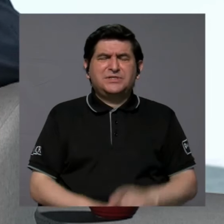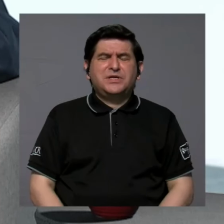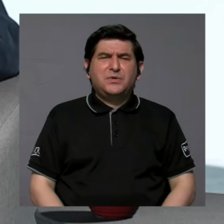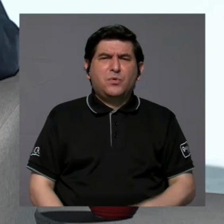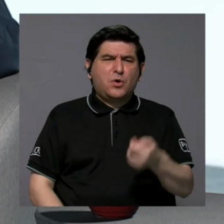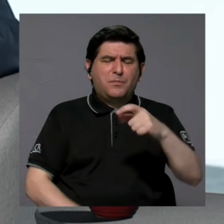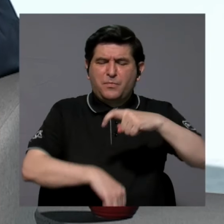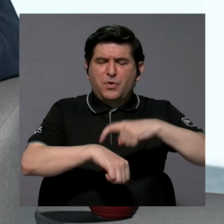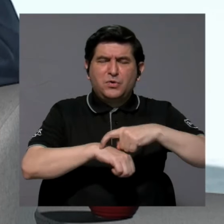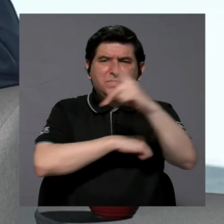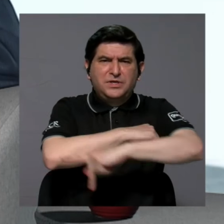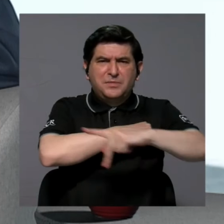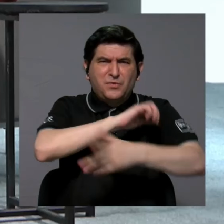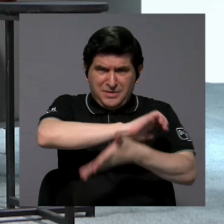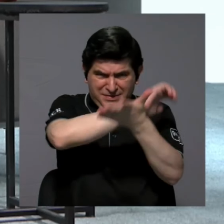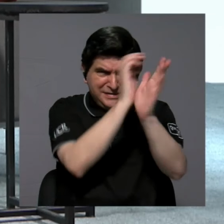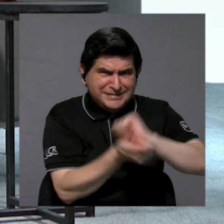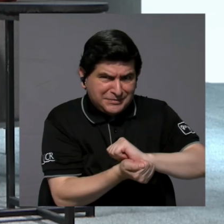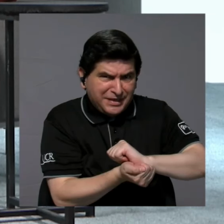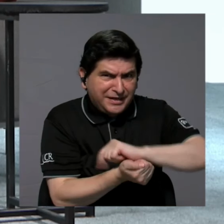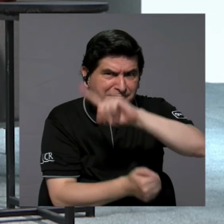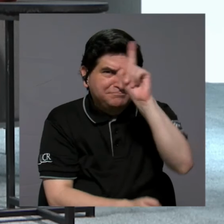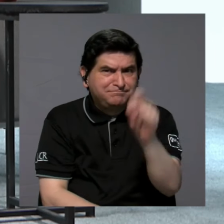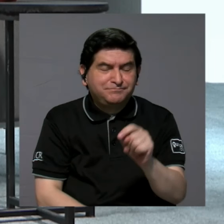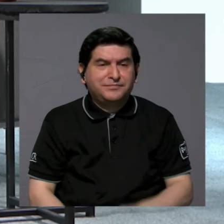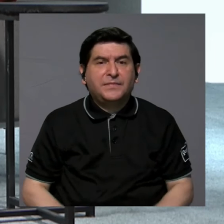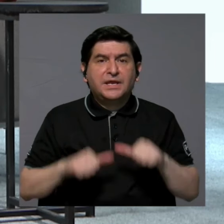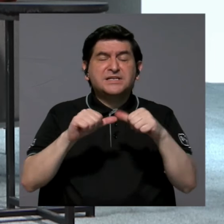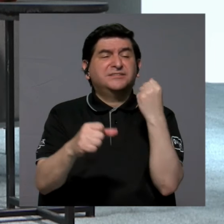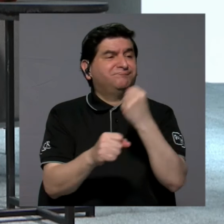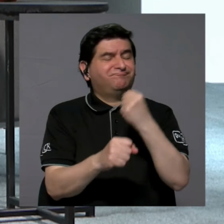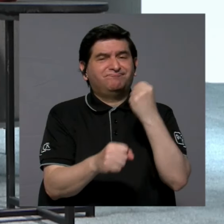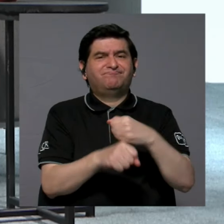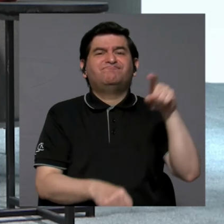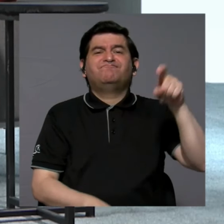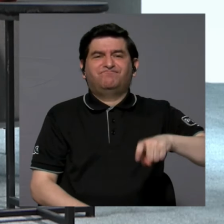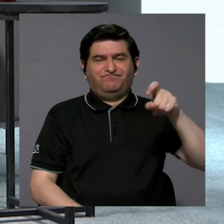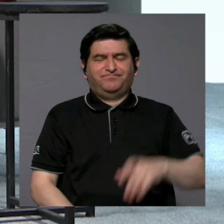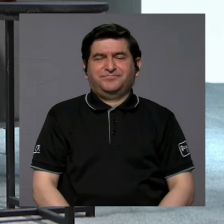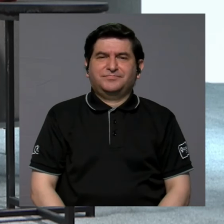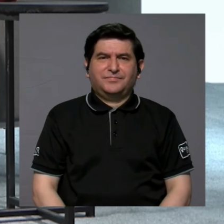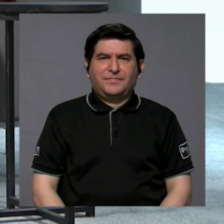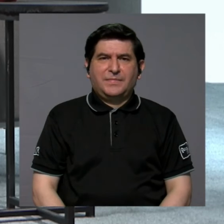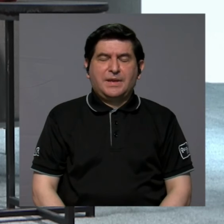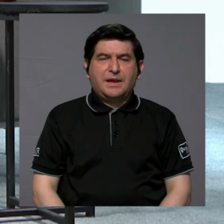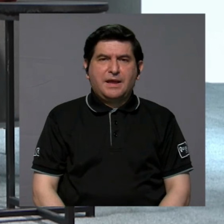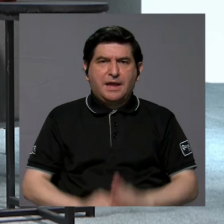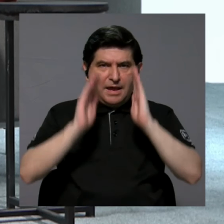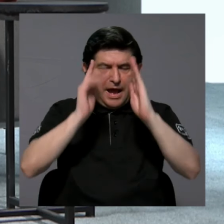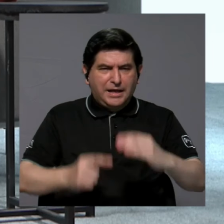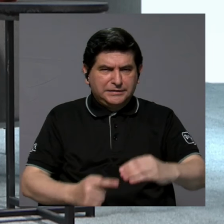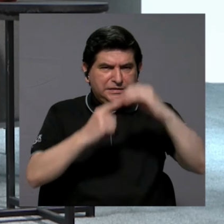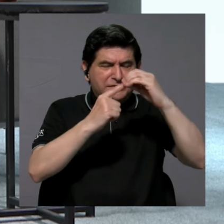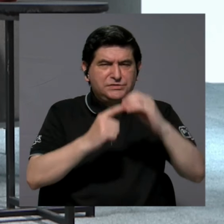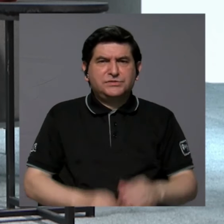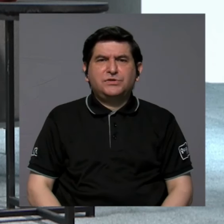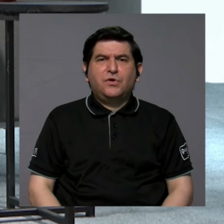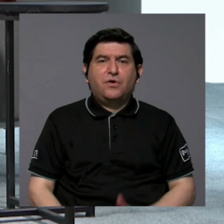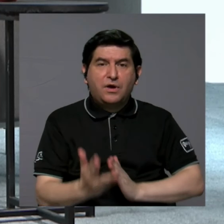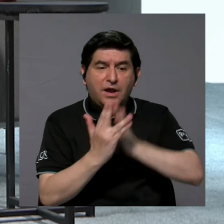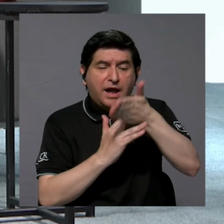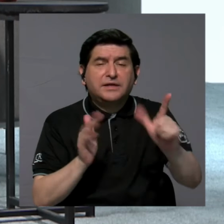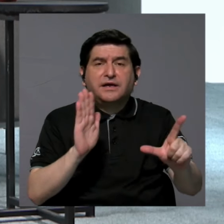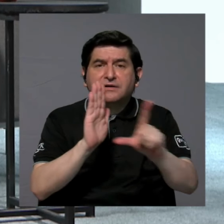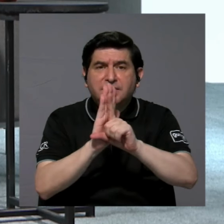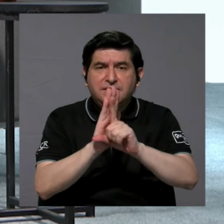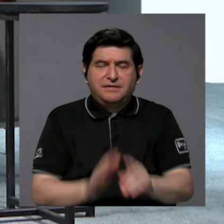a corto plazo en nuestro país? Tenemos que seguirlo trabajando, ¿verdad? Se ha dado una prioridad en abordarlo a